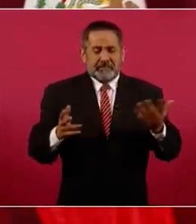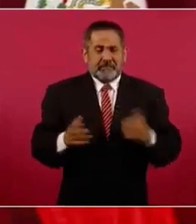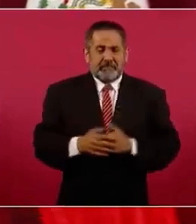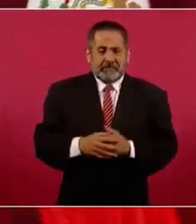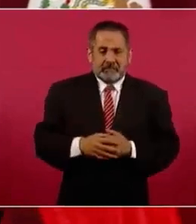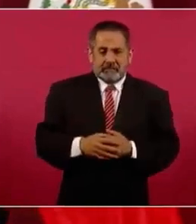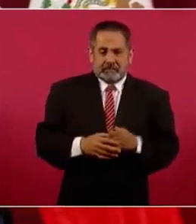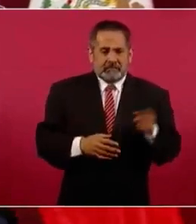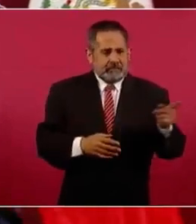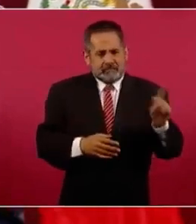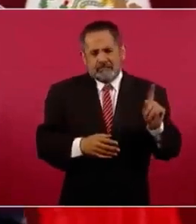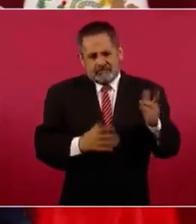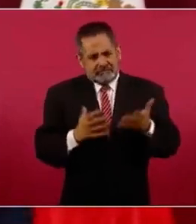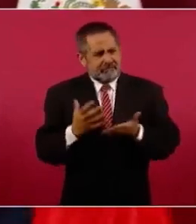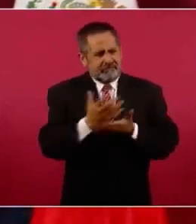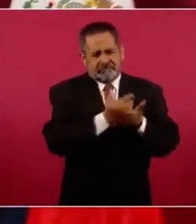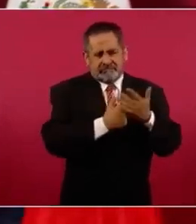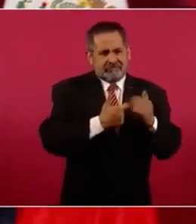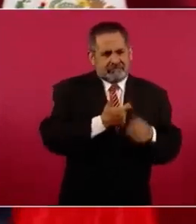Y sí, aunque está muy caro,